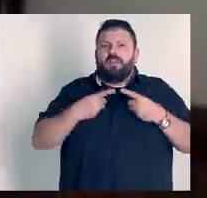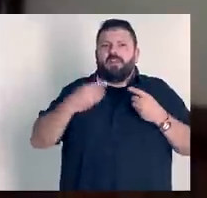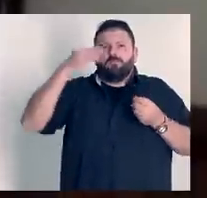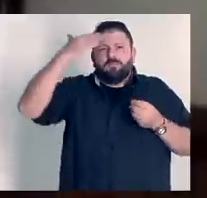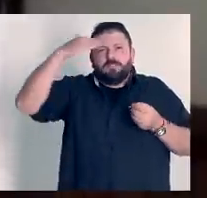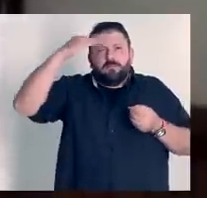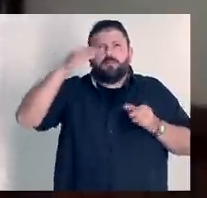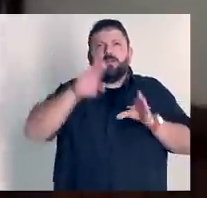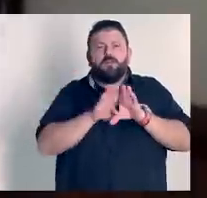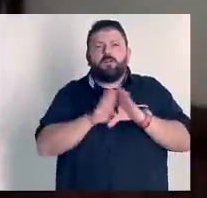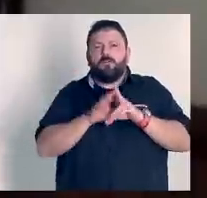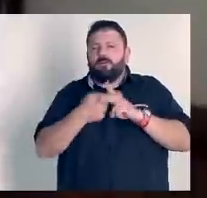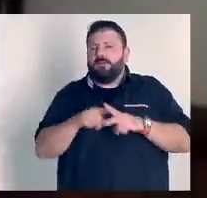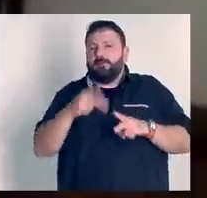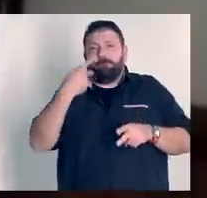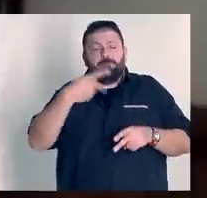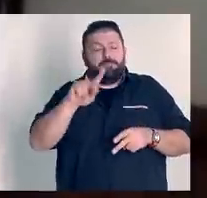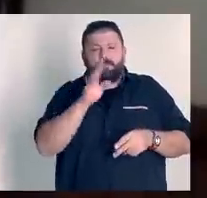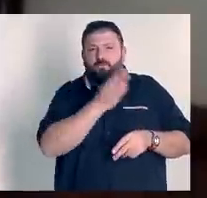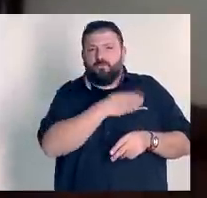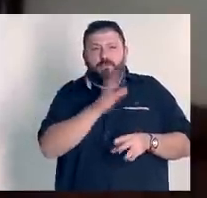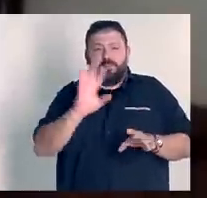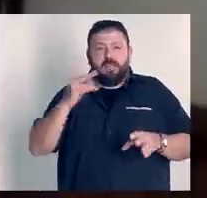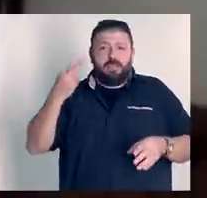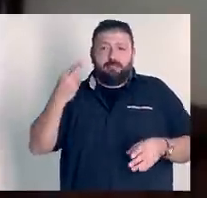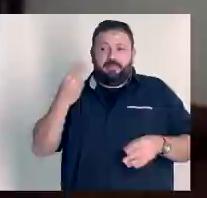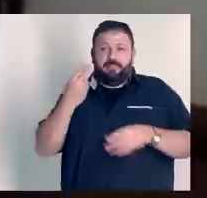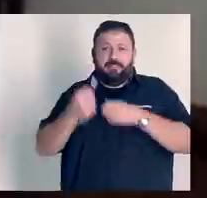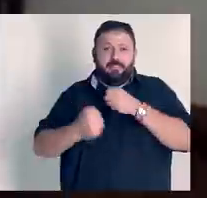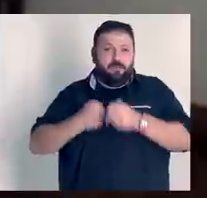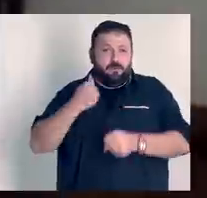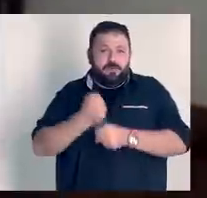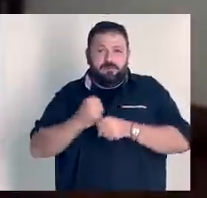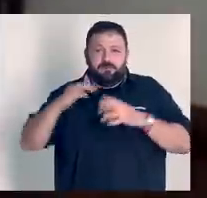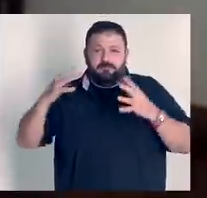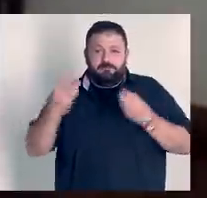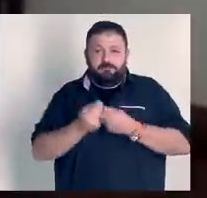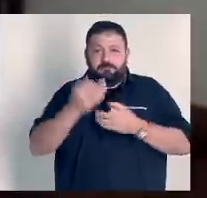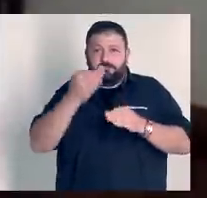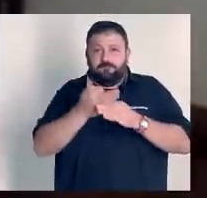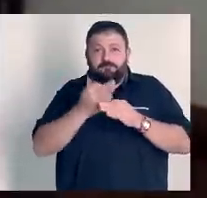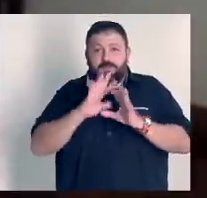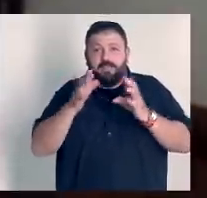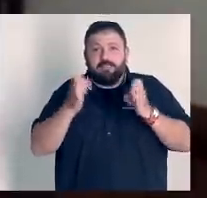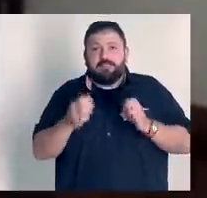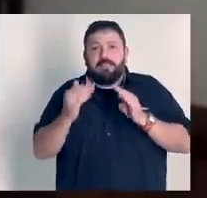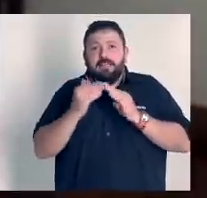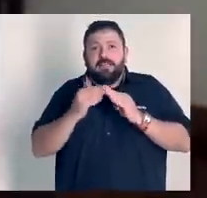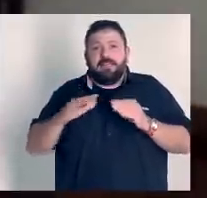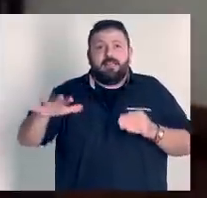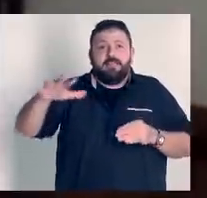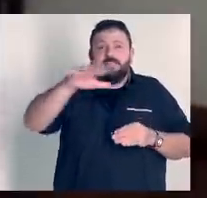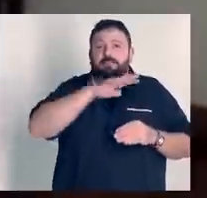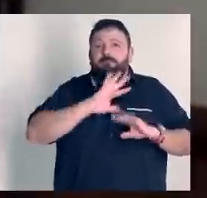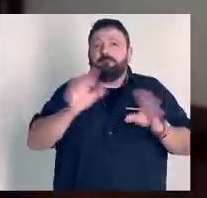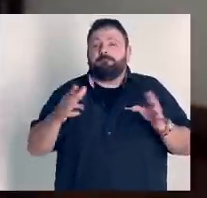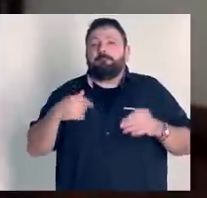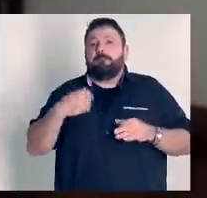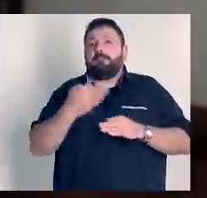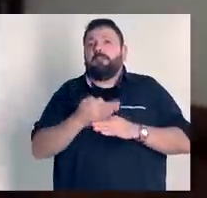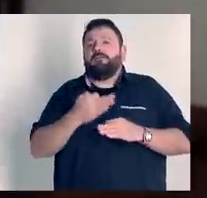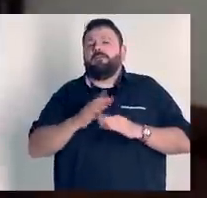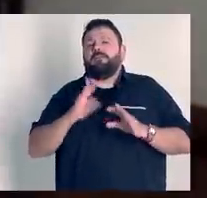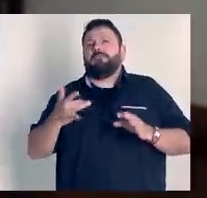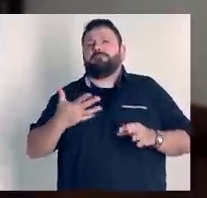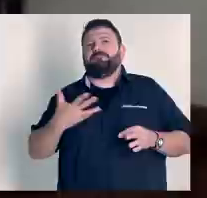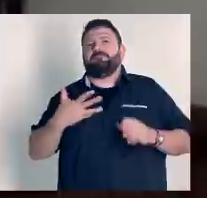pues para no cansarlos, después de más de 25 años estamos en esta casa. Imagínense si no es increíble, de no tener casa,